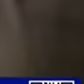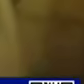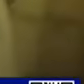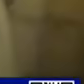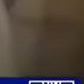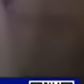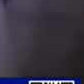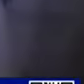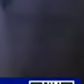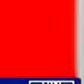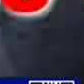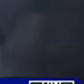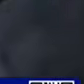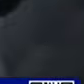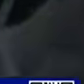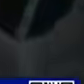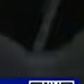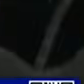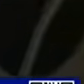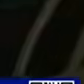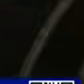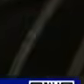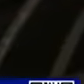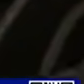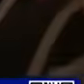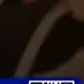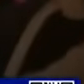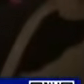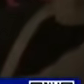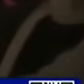Él sigue luchando por su vida.